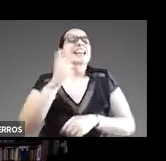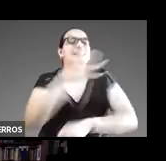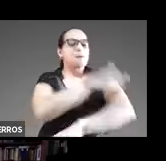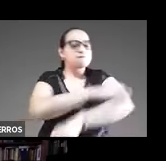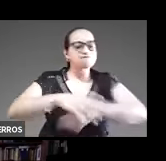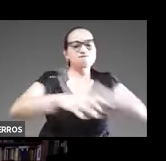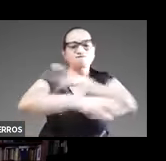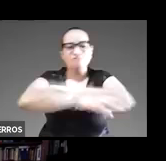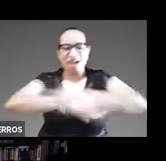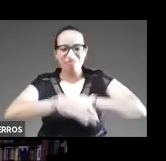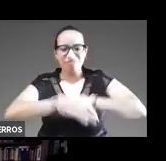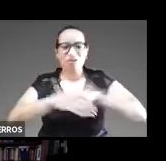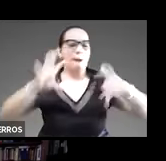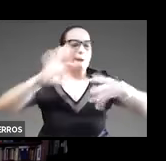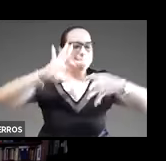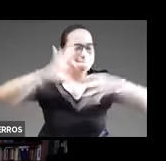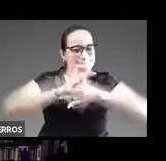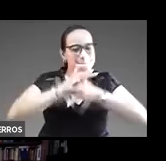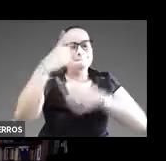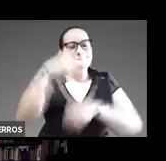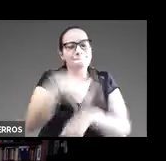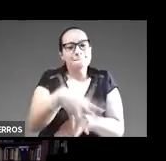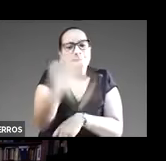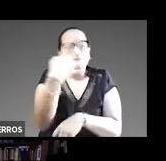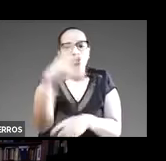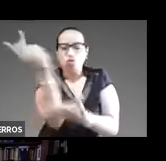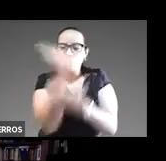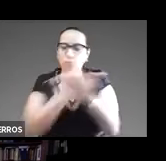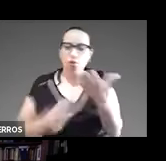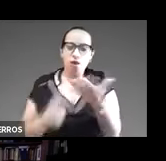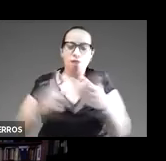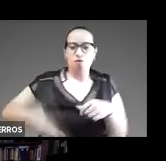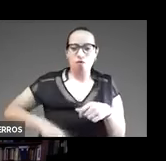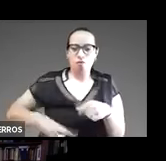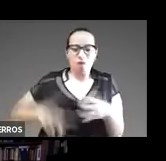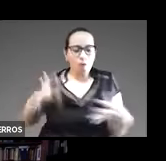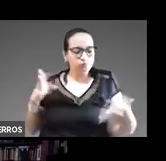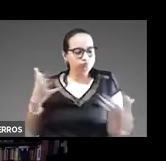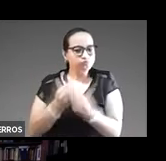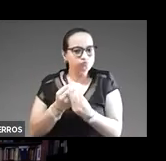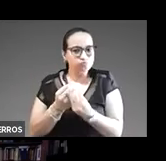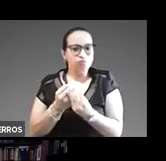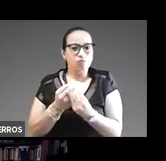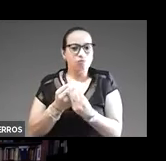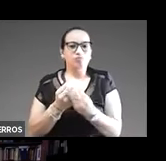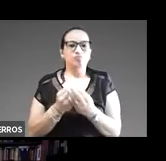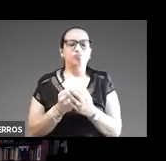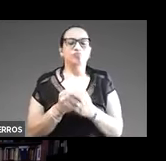articulan a 14 programas del gobierno, digamos, y